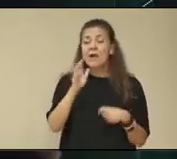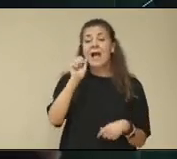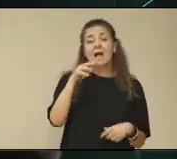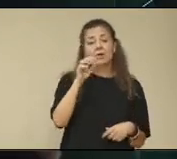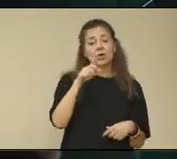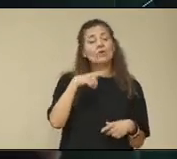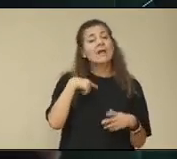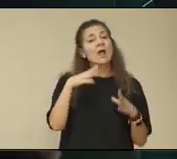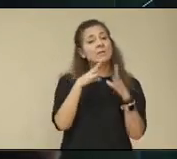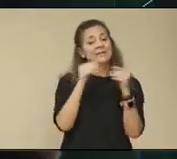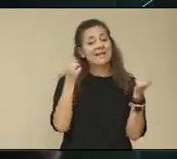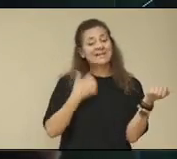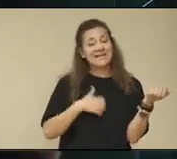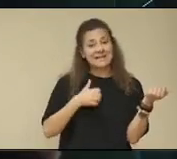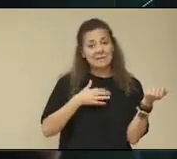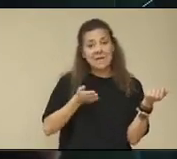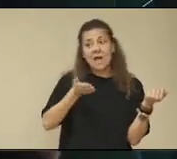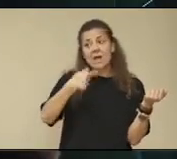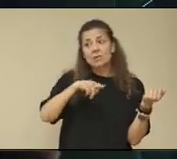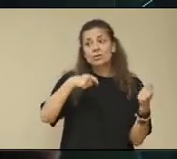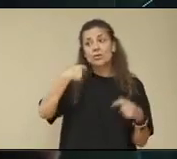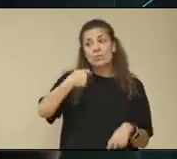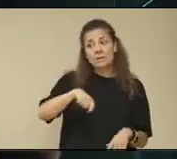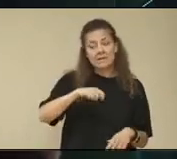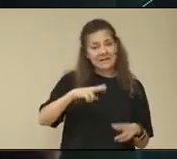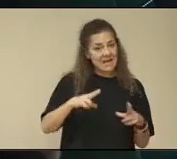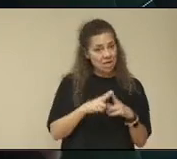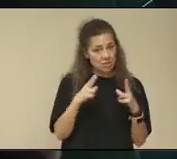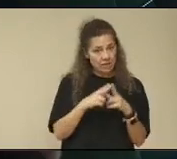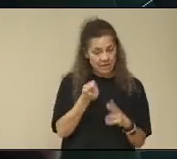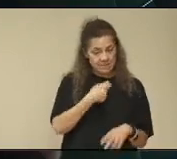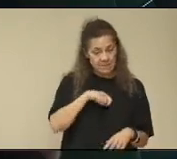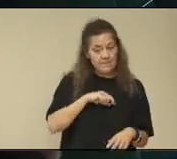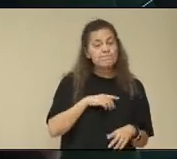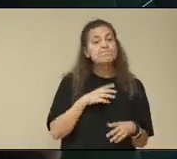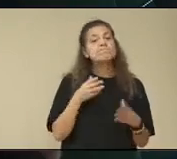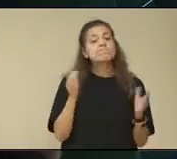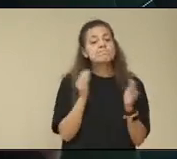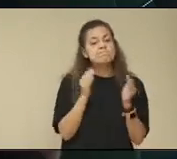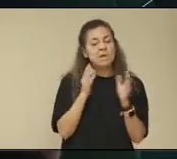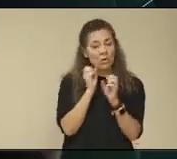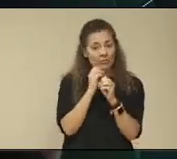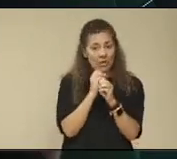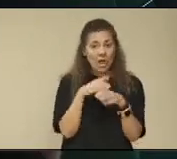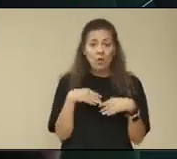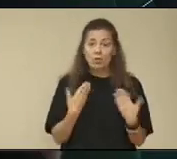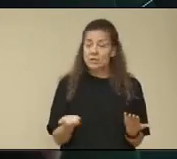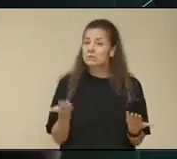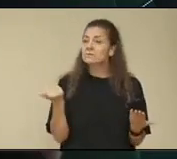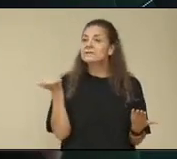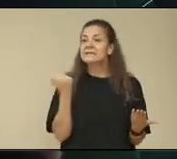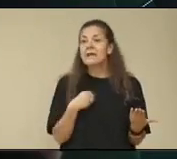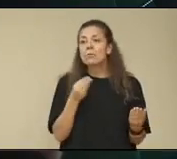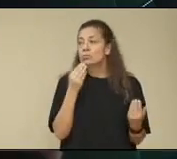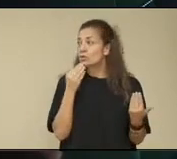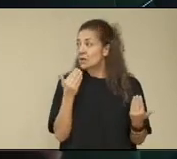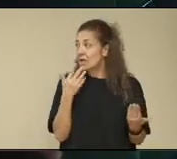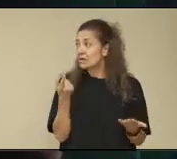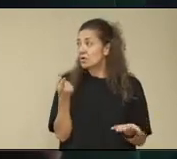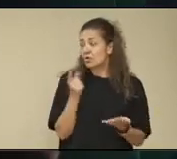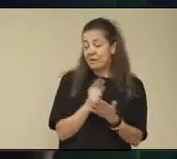de la Universidad de Sevilla, y nuestro presidente de la Sociedad Española de Microbiología. Bueno, pues con eso, muchas gracias